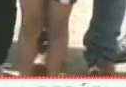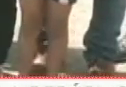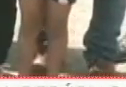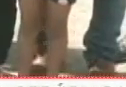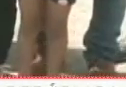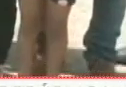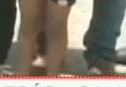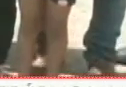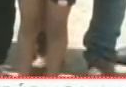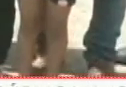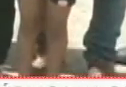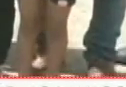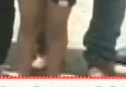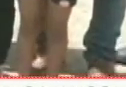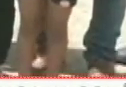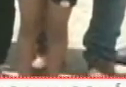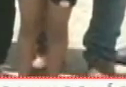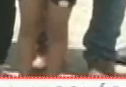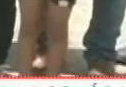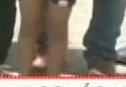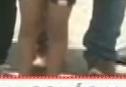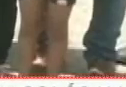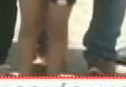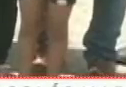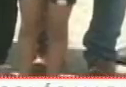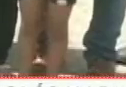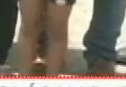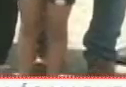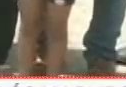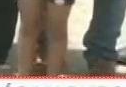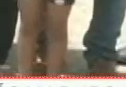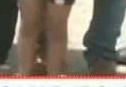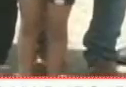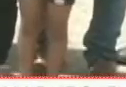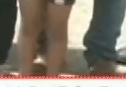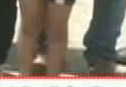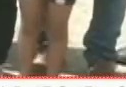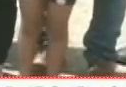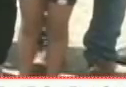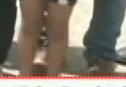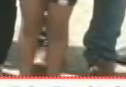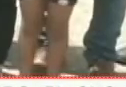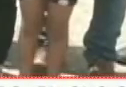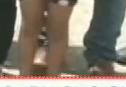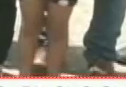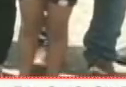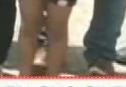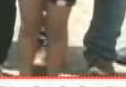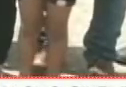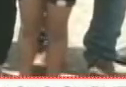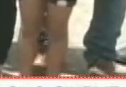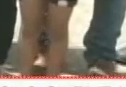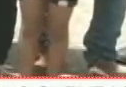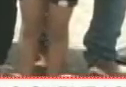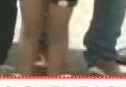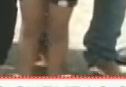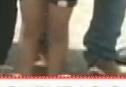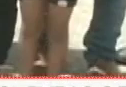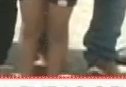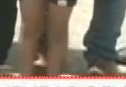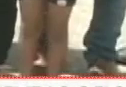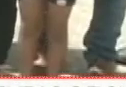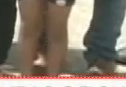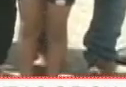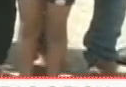óscar novoa en compañía también de ramón díaz quien es representante de la comunidad y en compañía nuestro viceministro